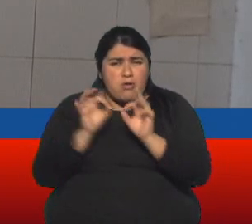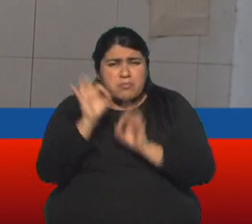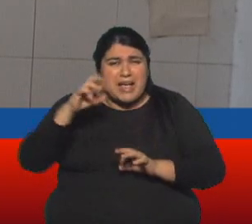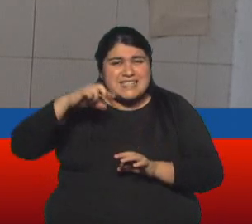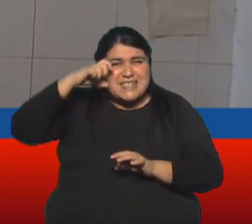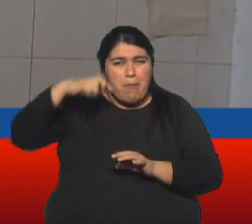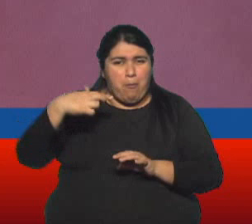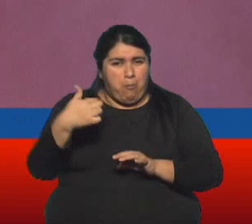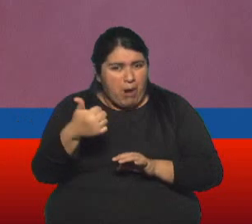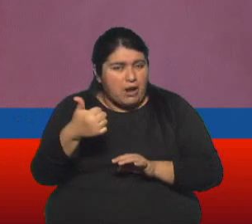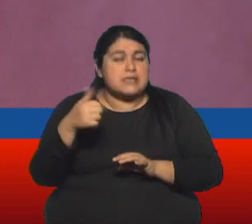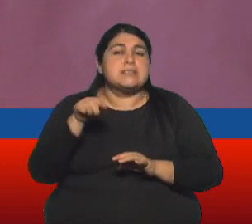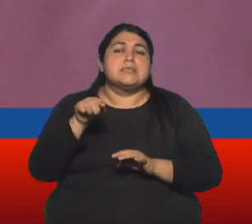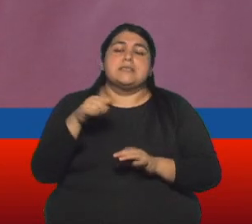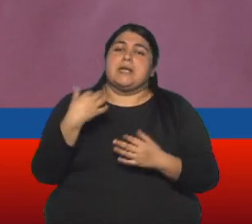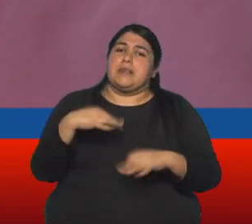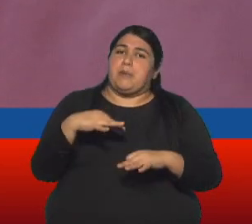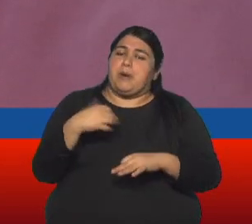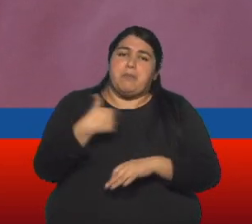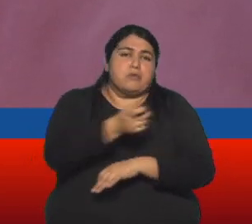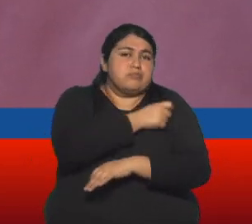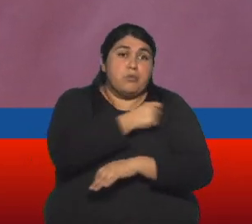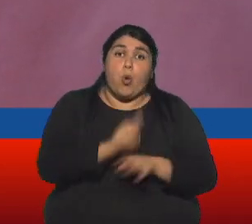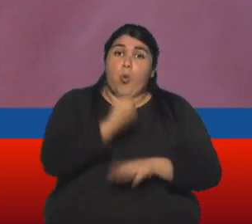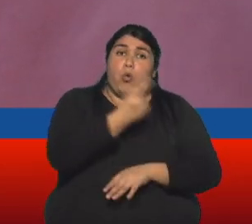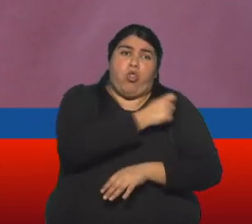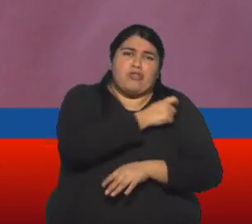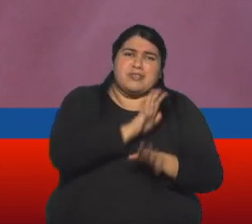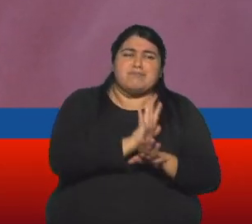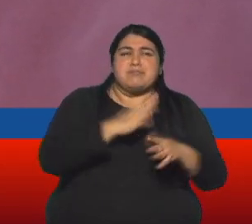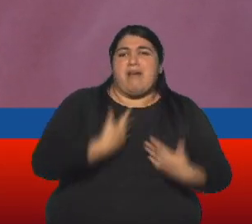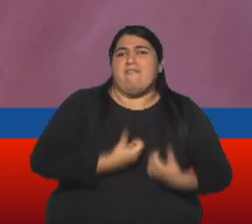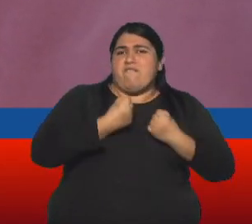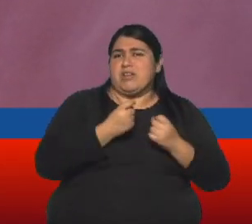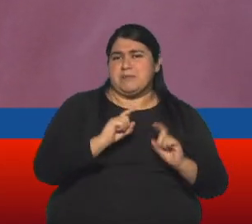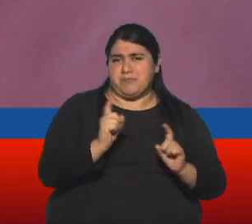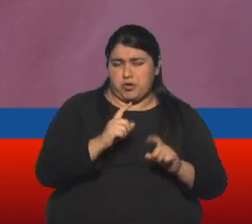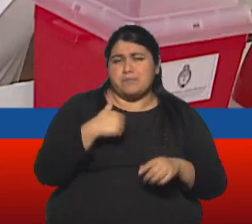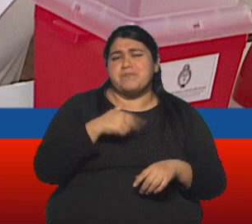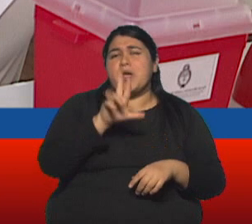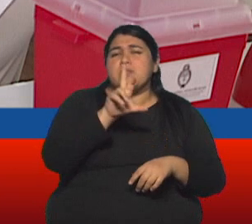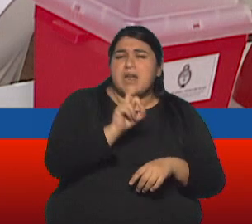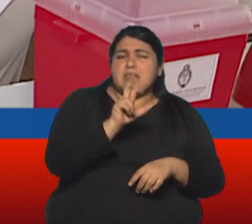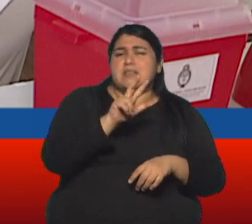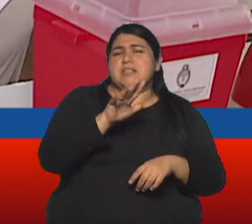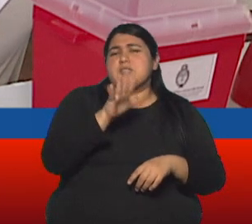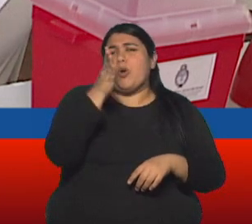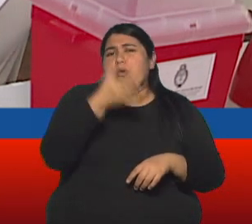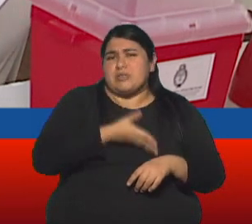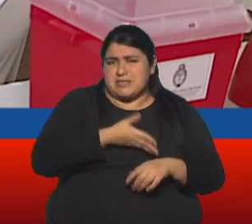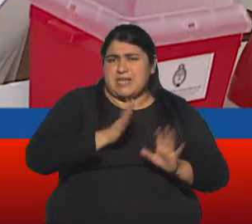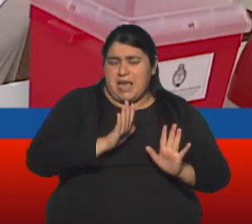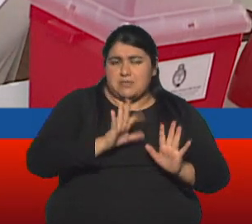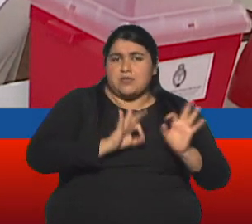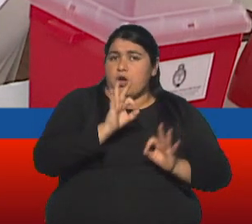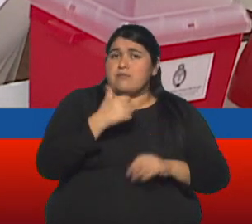una eficacia baja. La eficacia de una sola dosis es aproximadamente un 30 o un 35%,